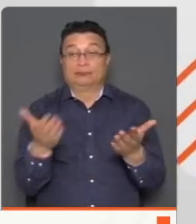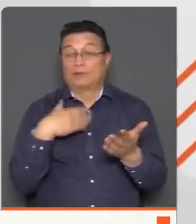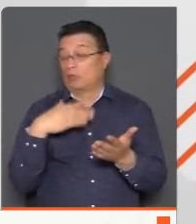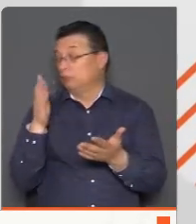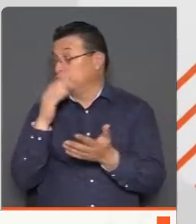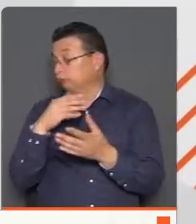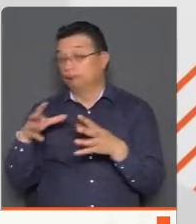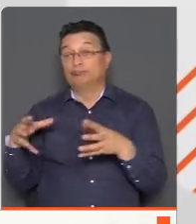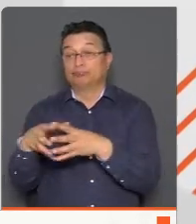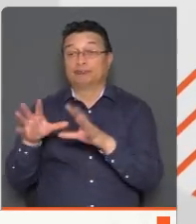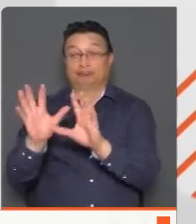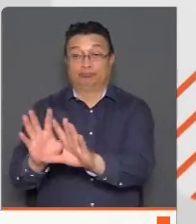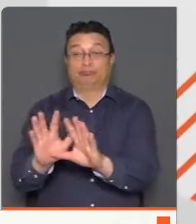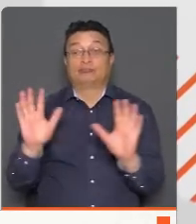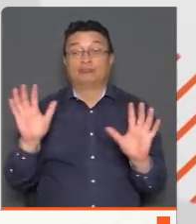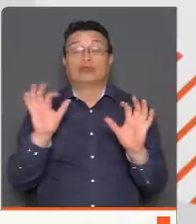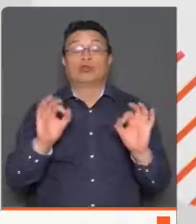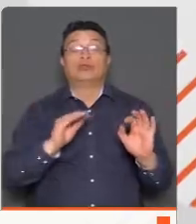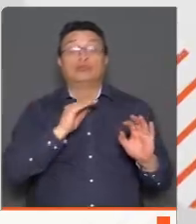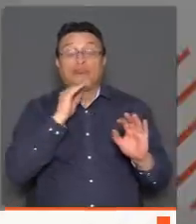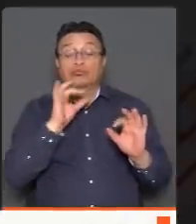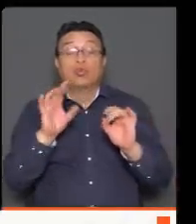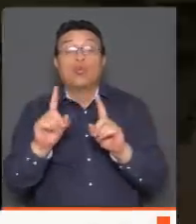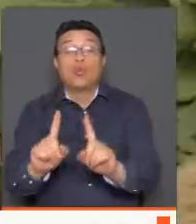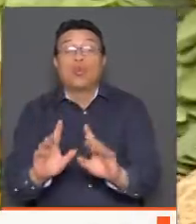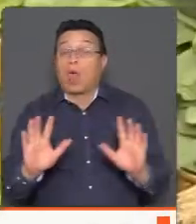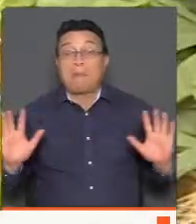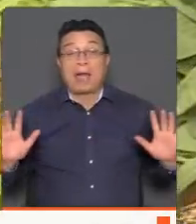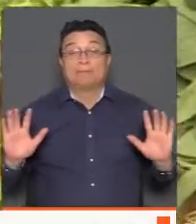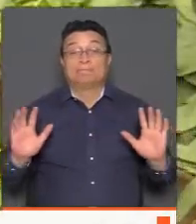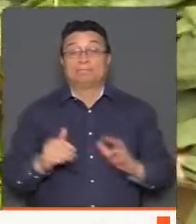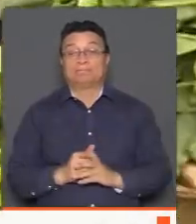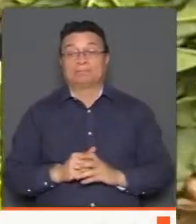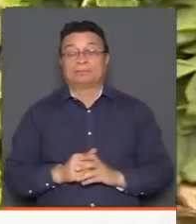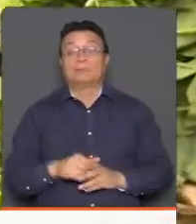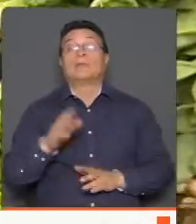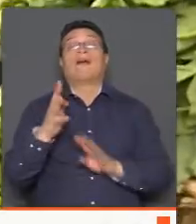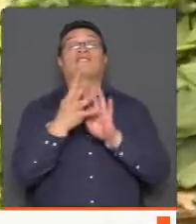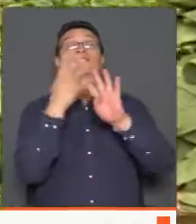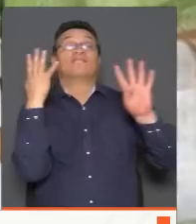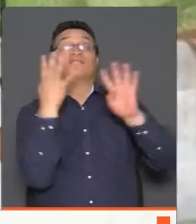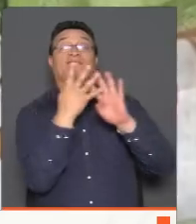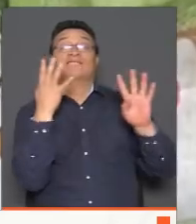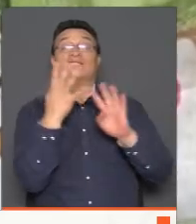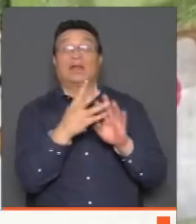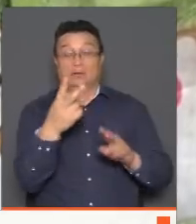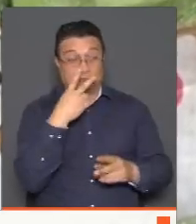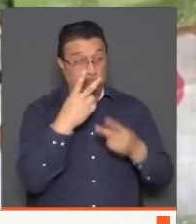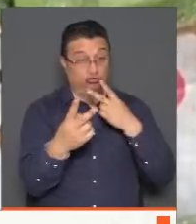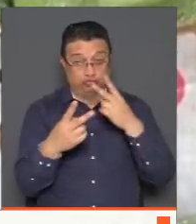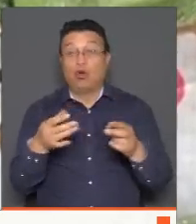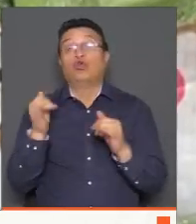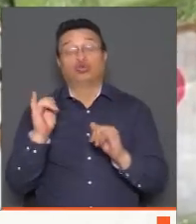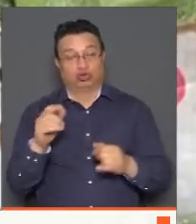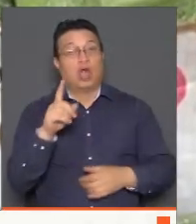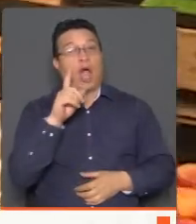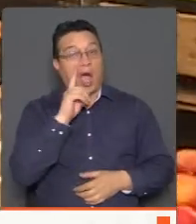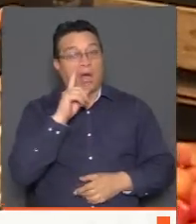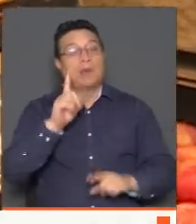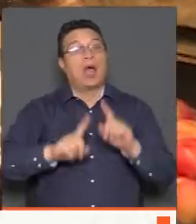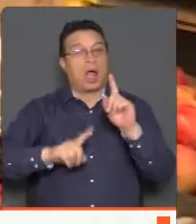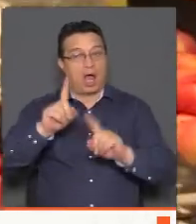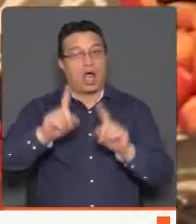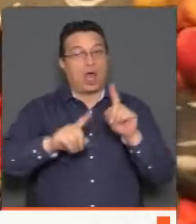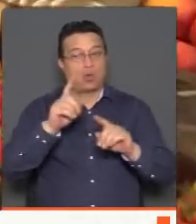acá para tener todo concentrado en un solo lugar. Mientras que en las ferias libres, si bien se ve mercadería, hay algunos productos que están